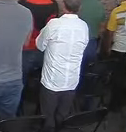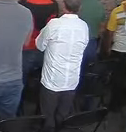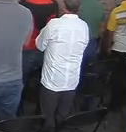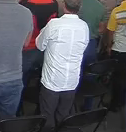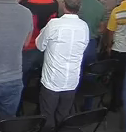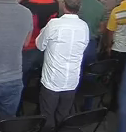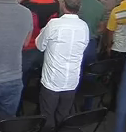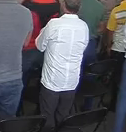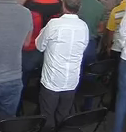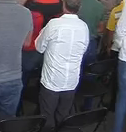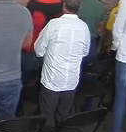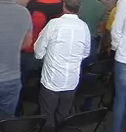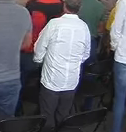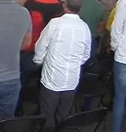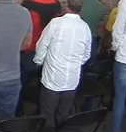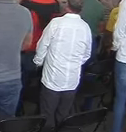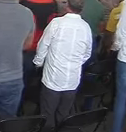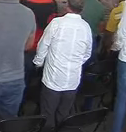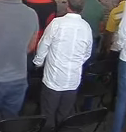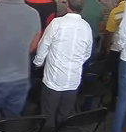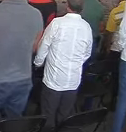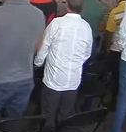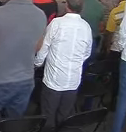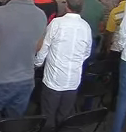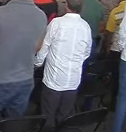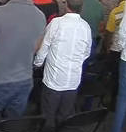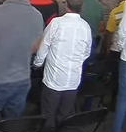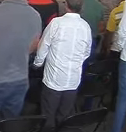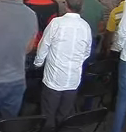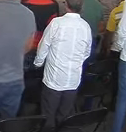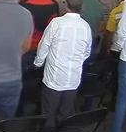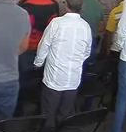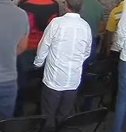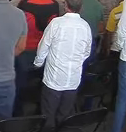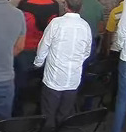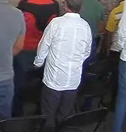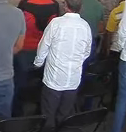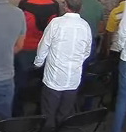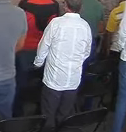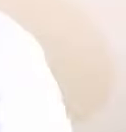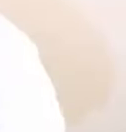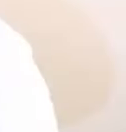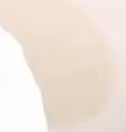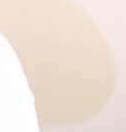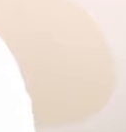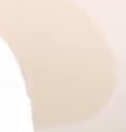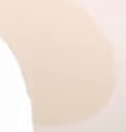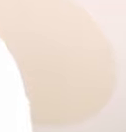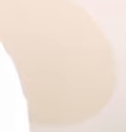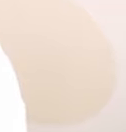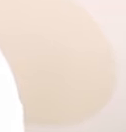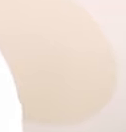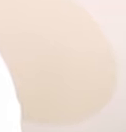El subsecretario de Egresos de la Secretaría de Hacienda y Crédito Público, Juan Pablo de Botón Falcón.